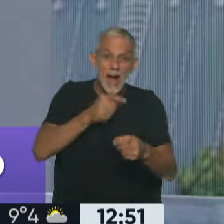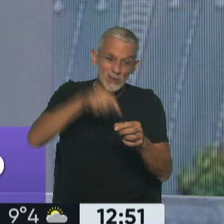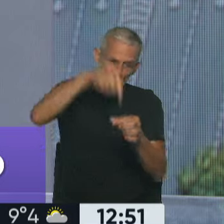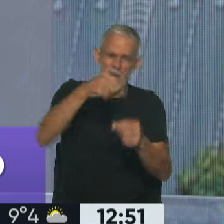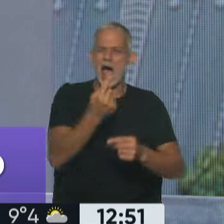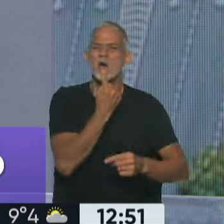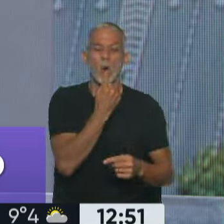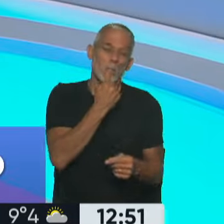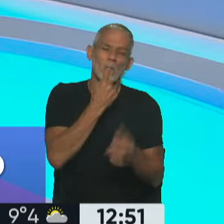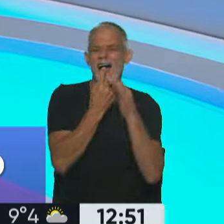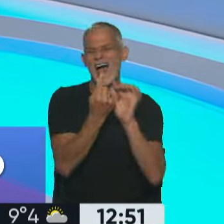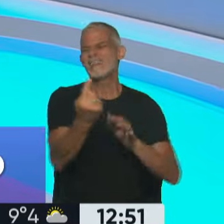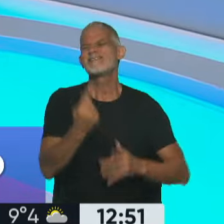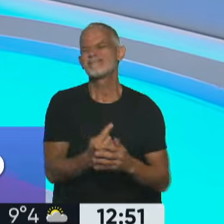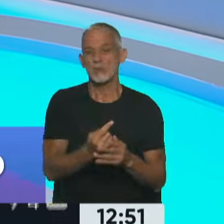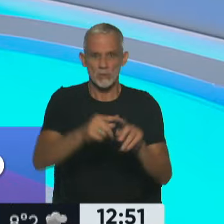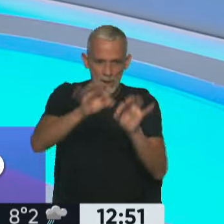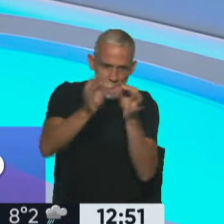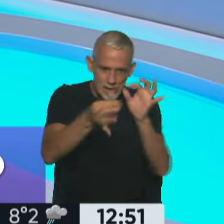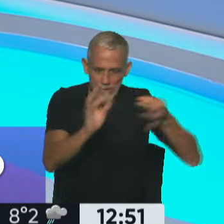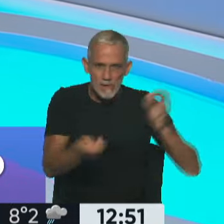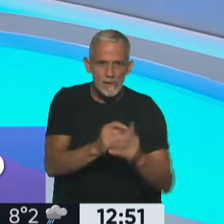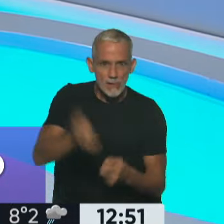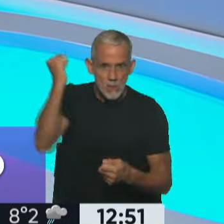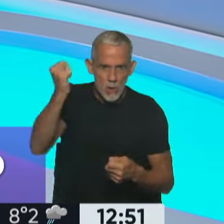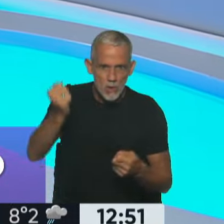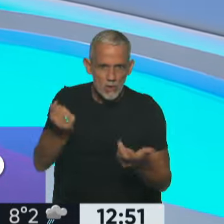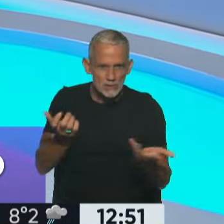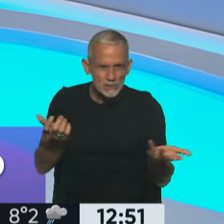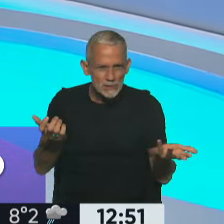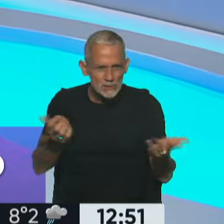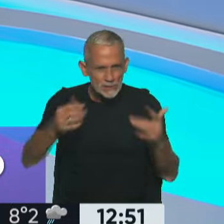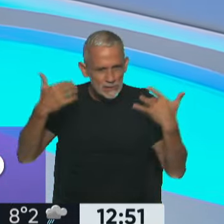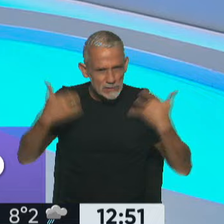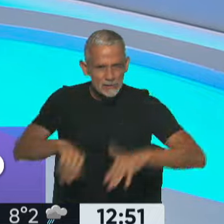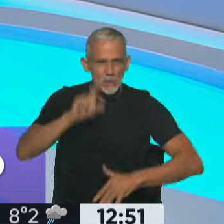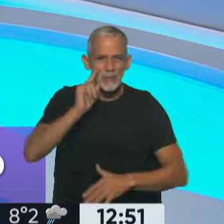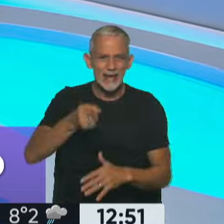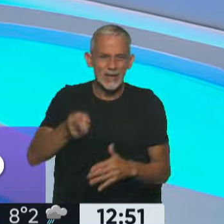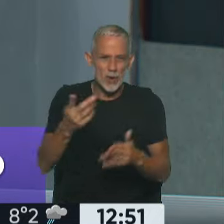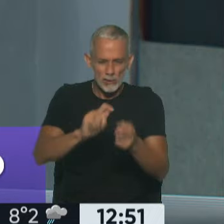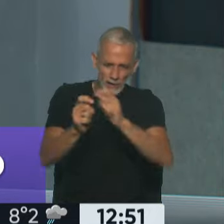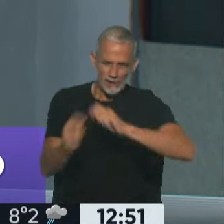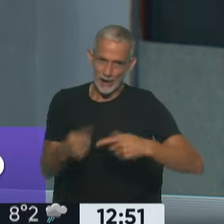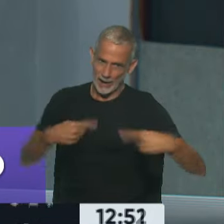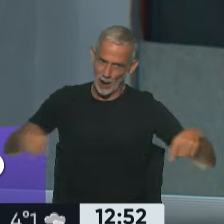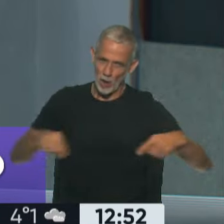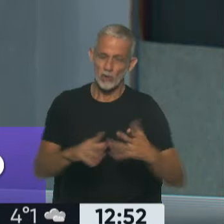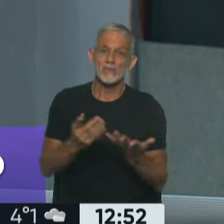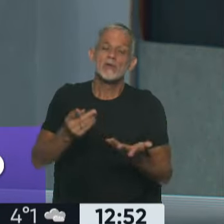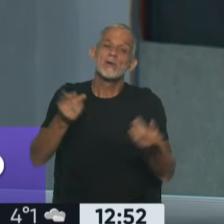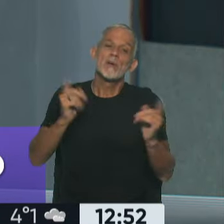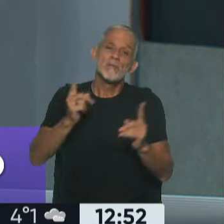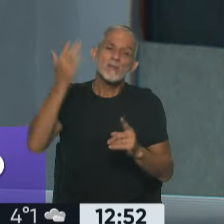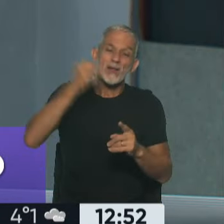ve y tiene toda la inocencia, se desarma y se transforma en una punta extremadamente mortal. Y así. Sí, o bien, como decía Pablo, la